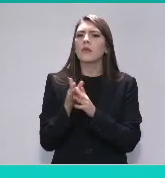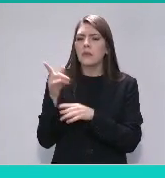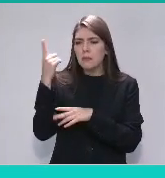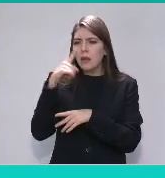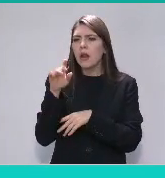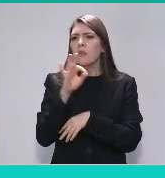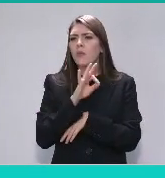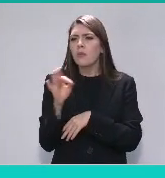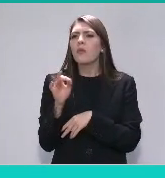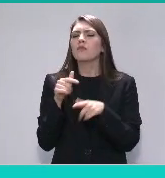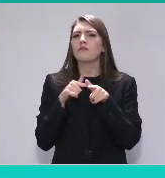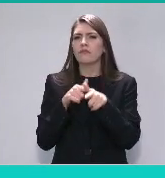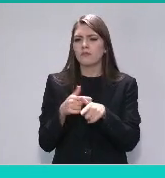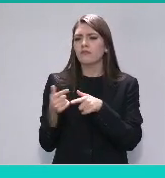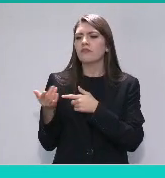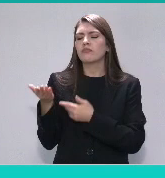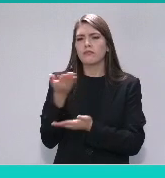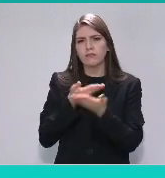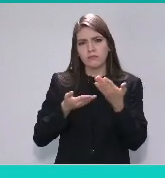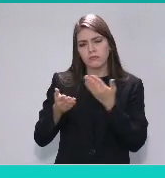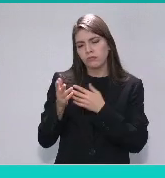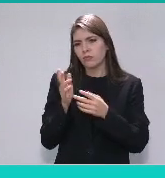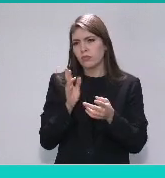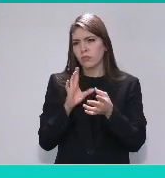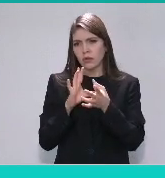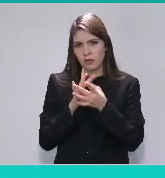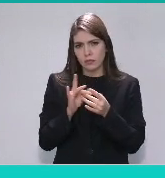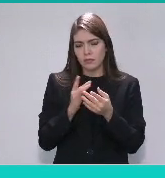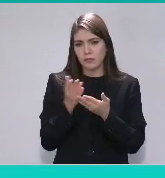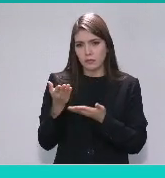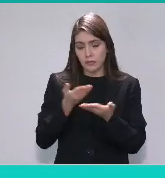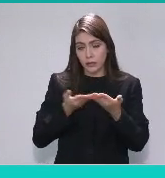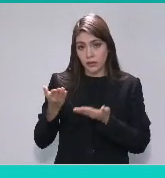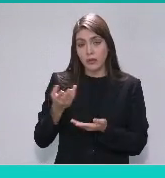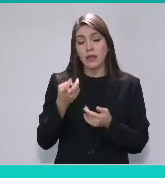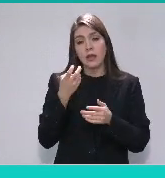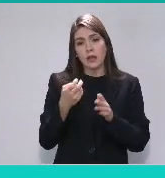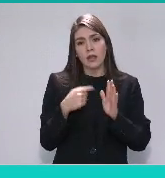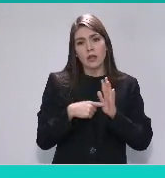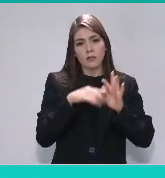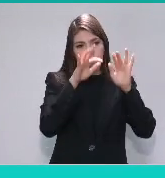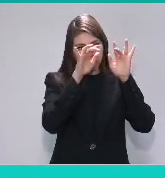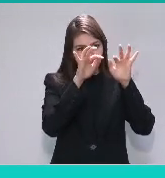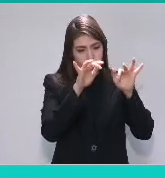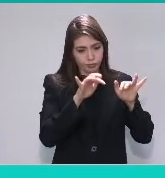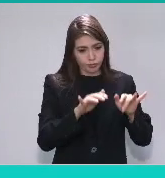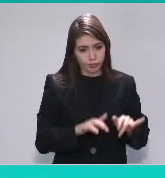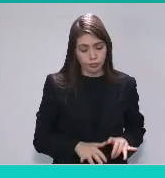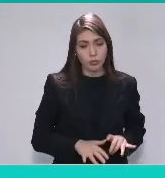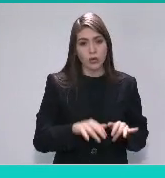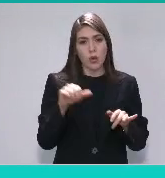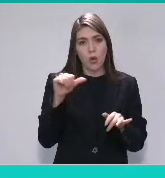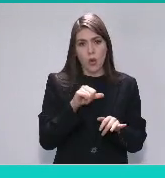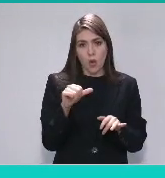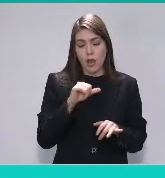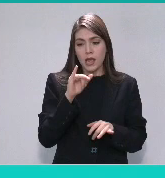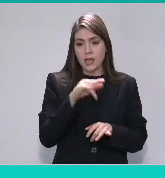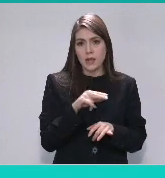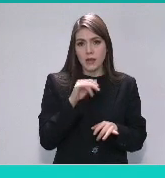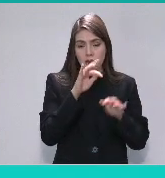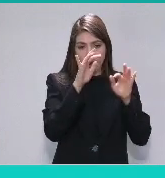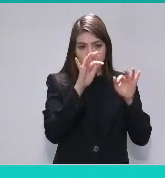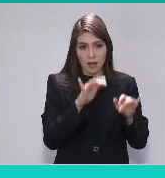permanente aquí concluye el oficio que este pleno del inai remitimos en esta mañana al